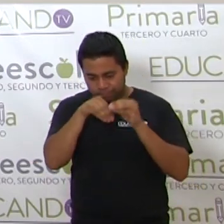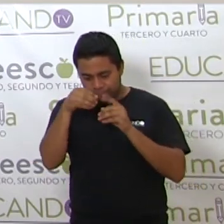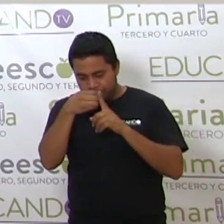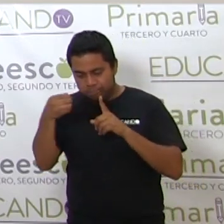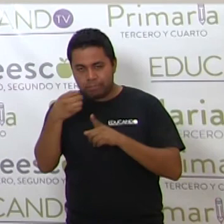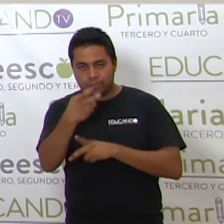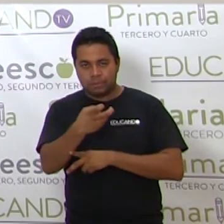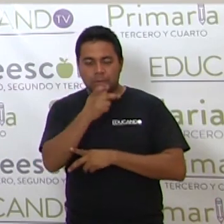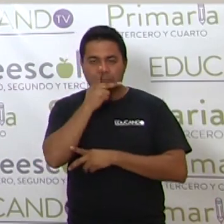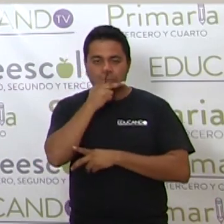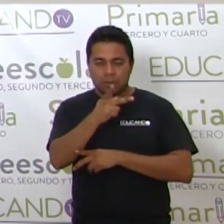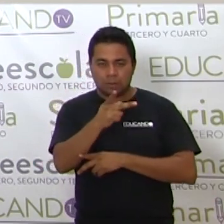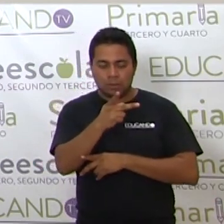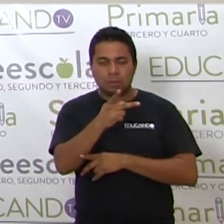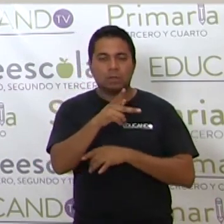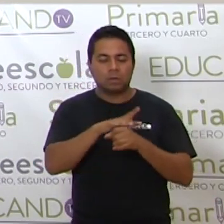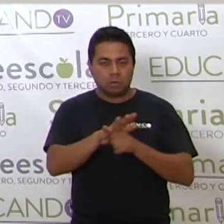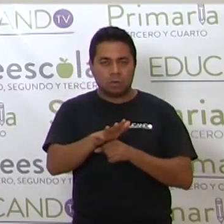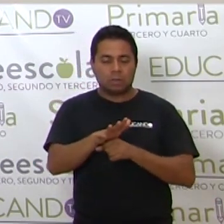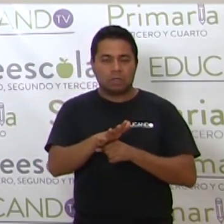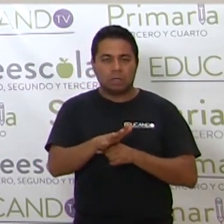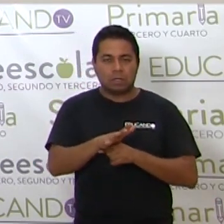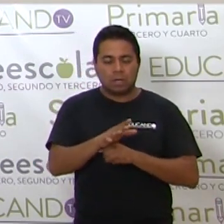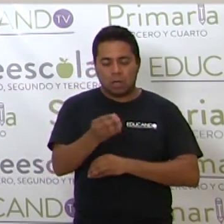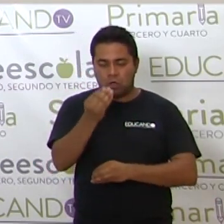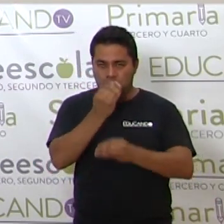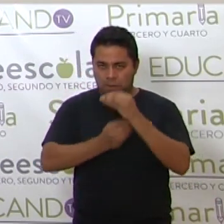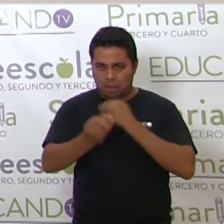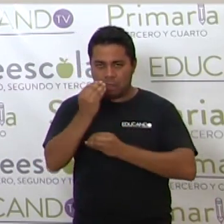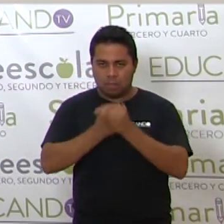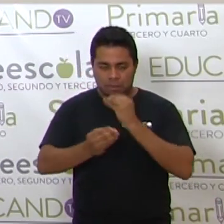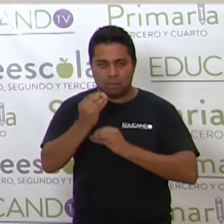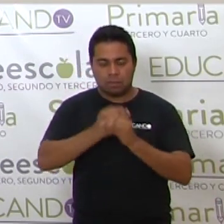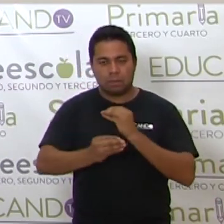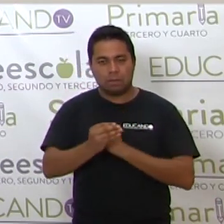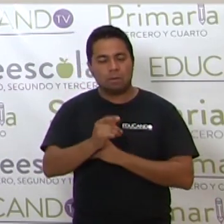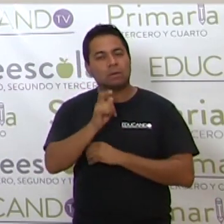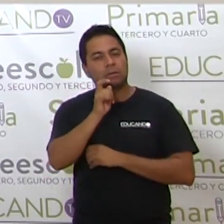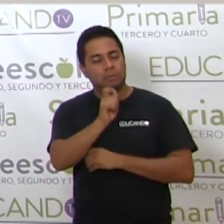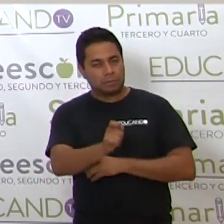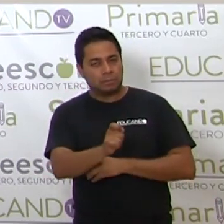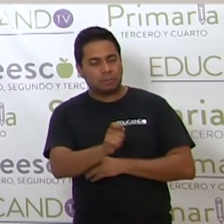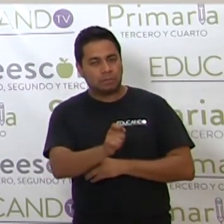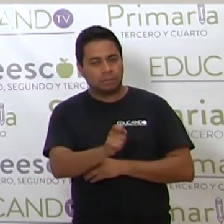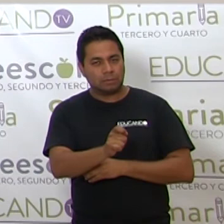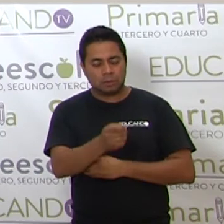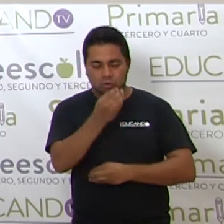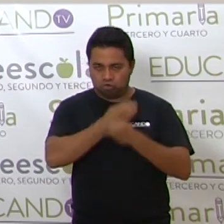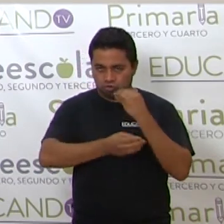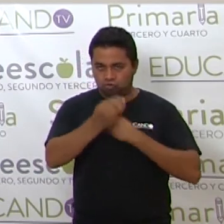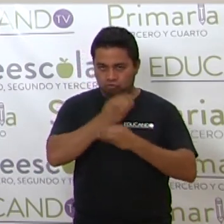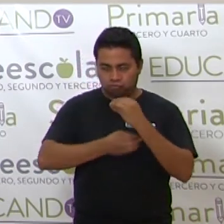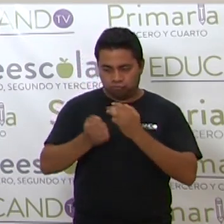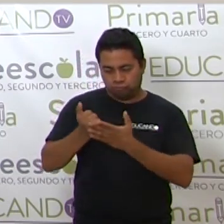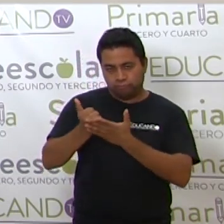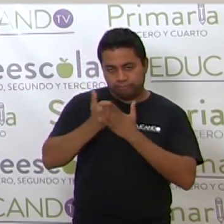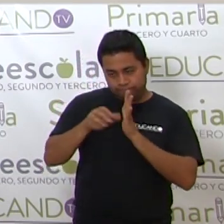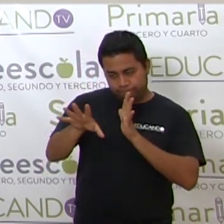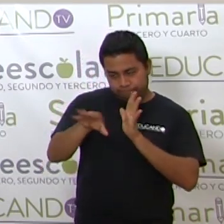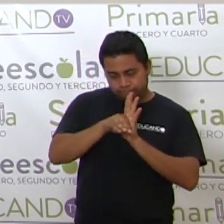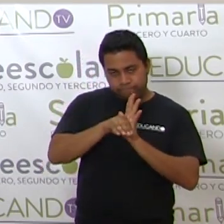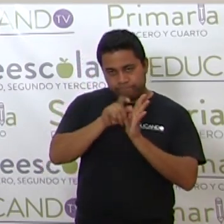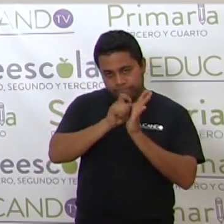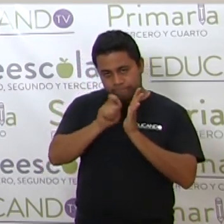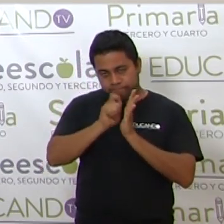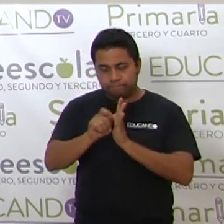formó la palabra o la acción comiendo que se formó comiendo me ayudas a copiarla por